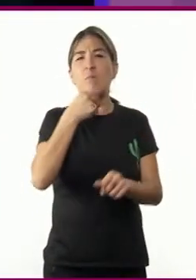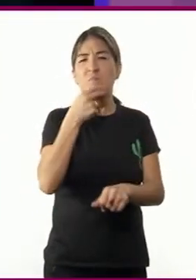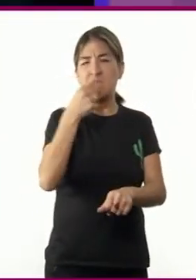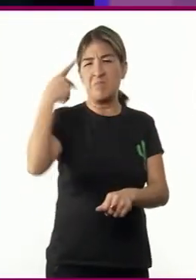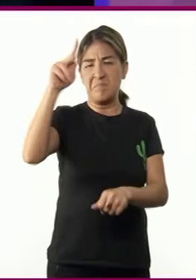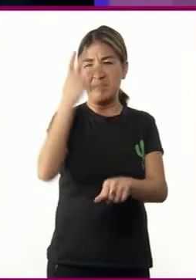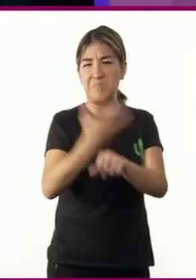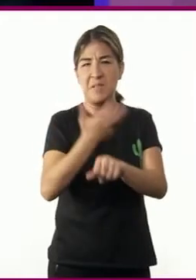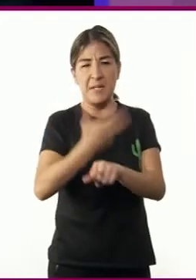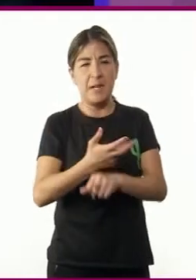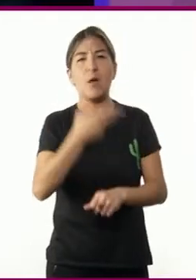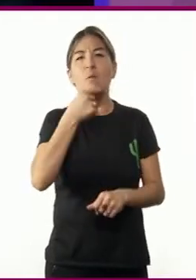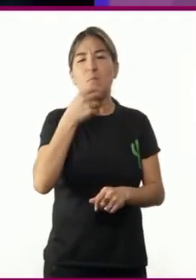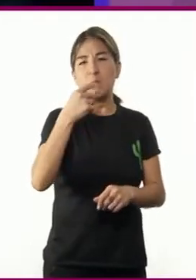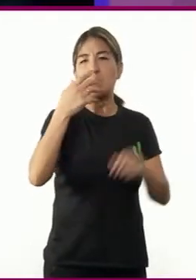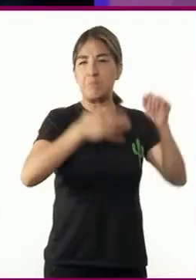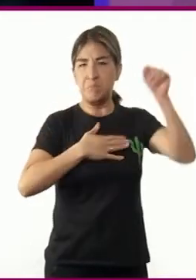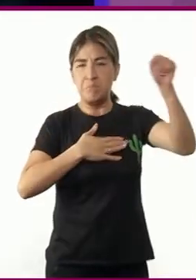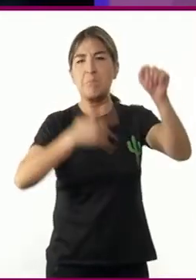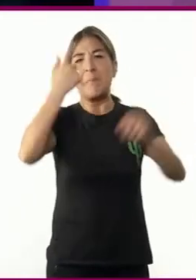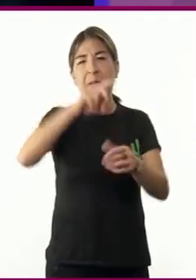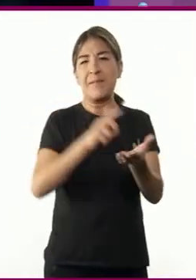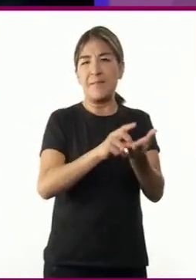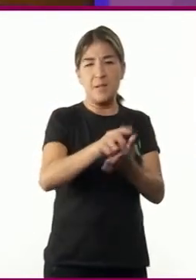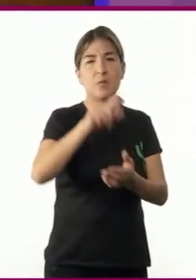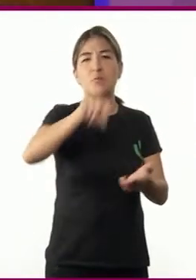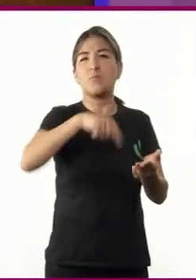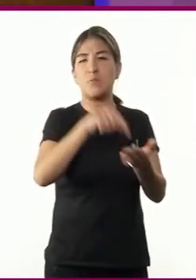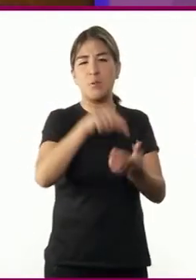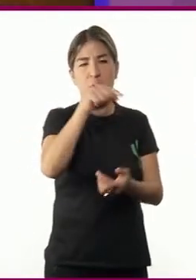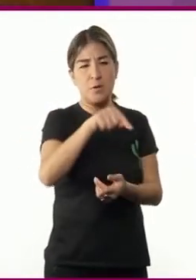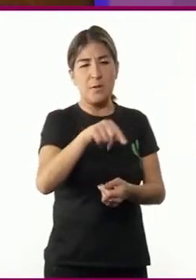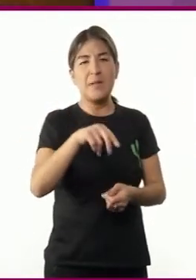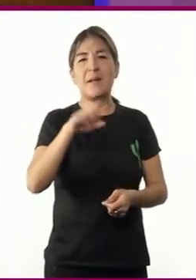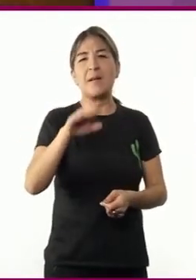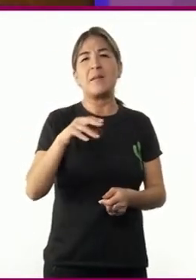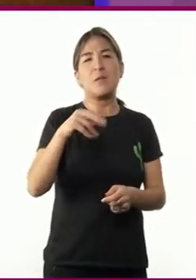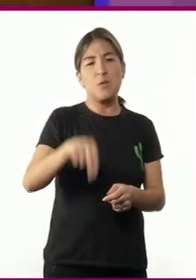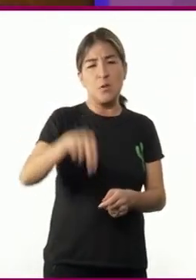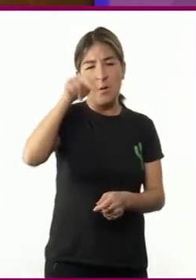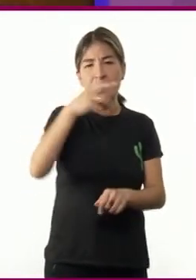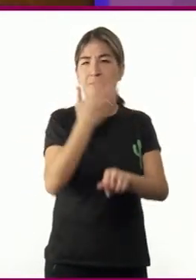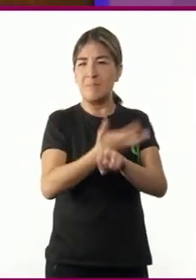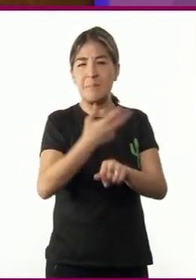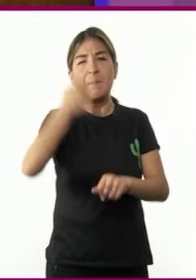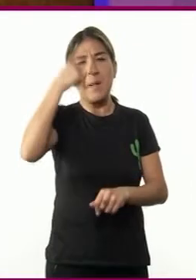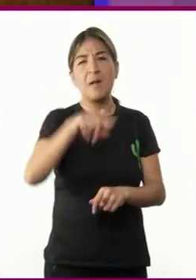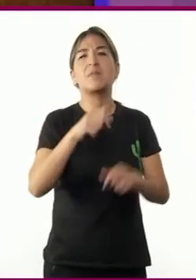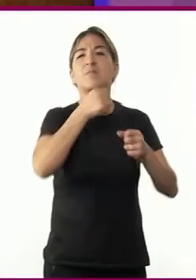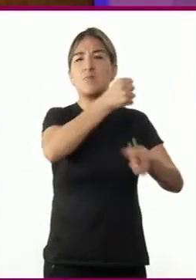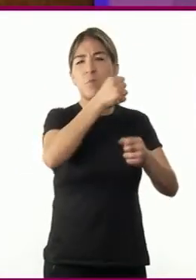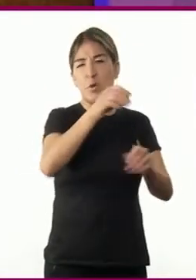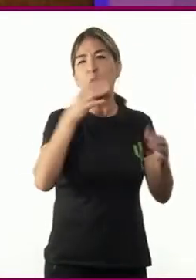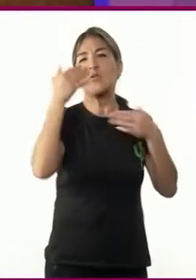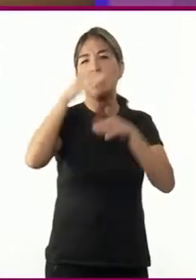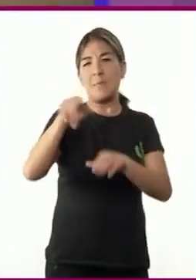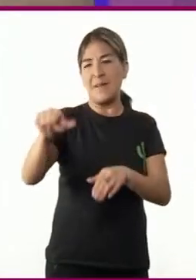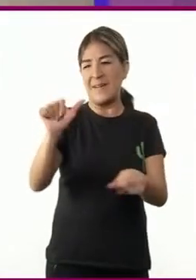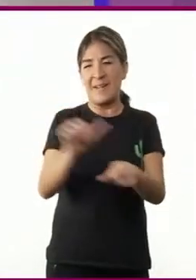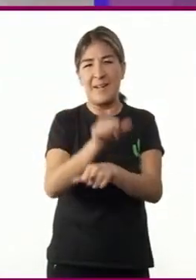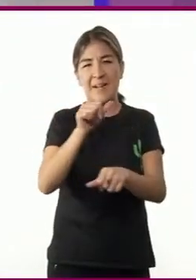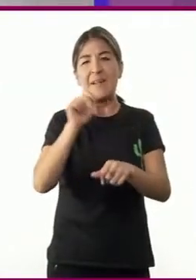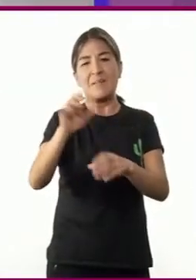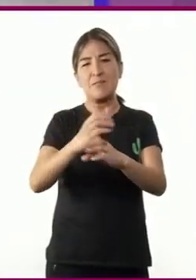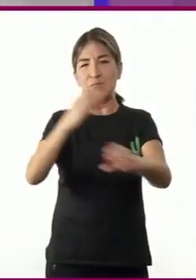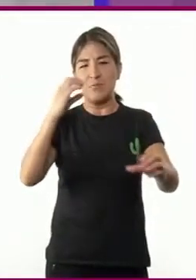Rustin. Es un activista de los derechos civiles en Carolina del Norte. Él organizó las primeras protestas contra la segregación de los autobuses.